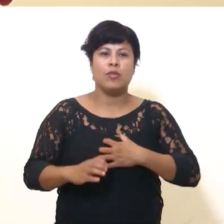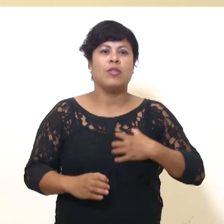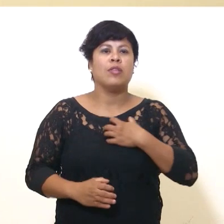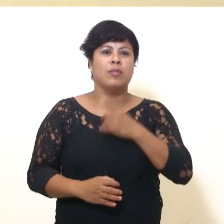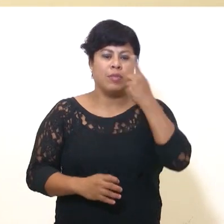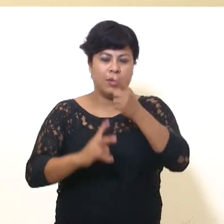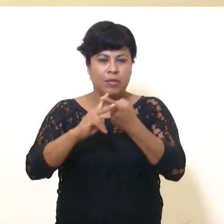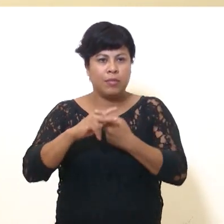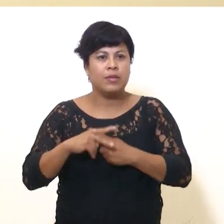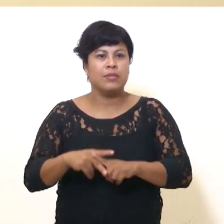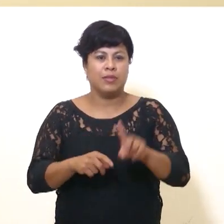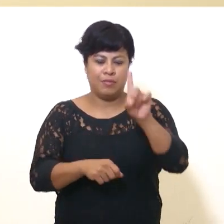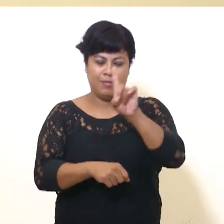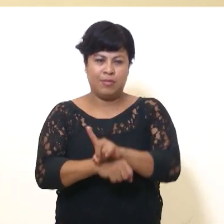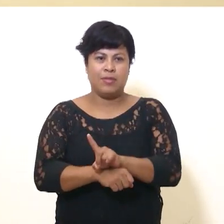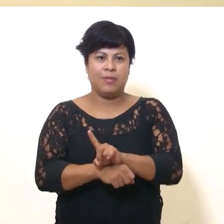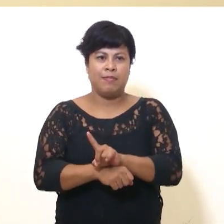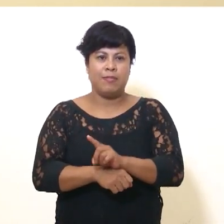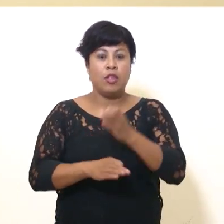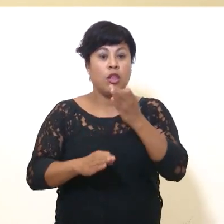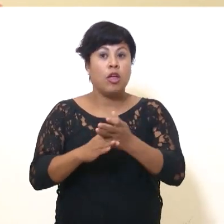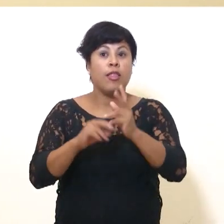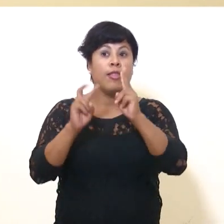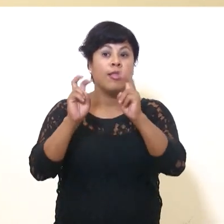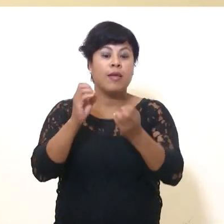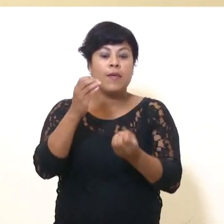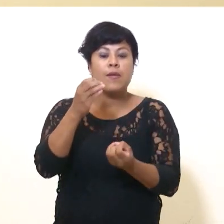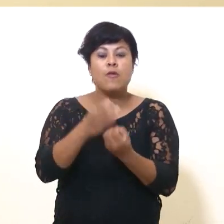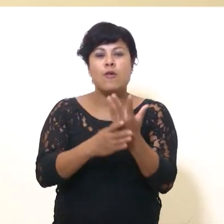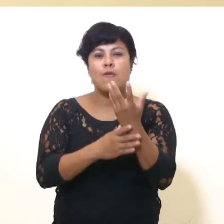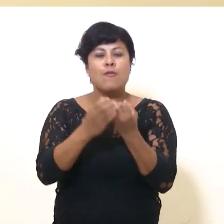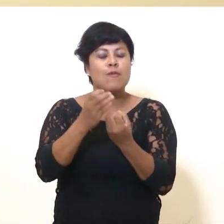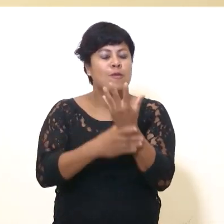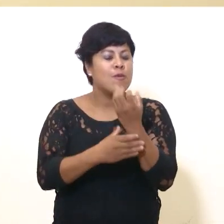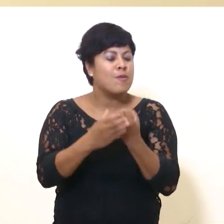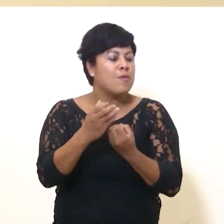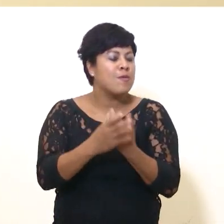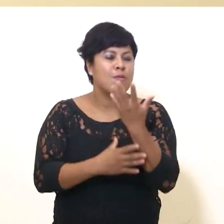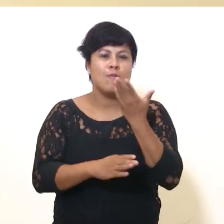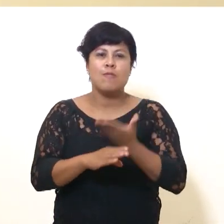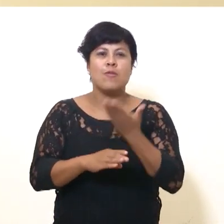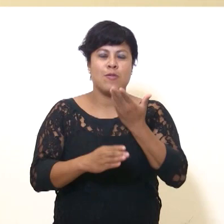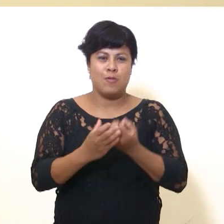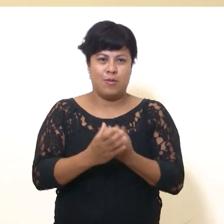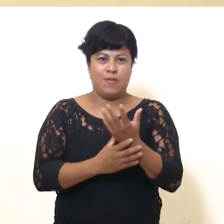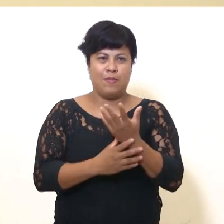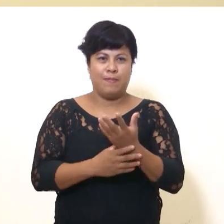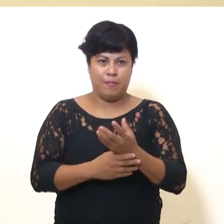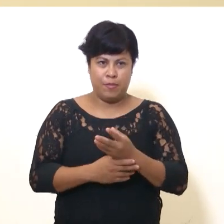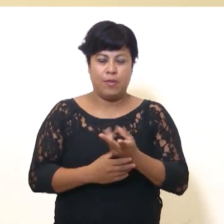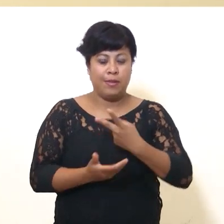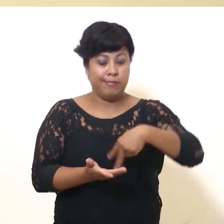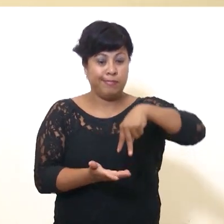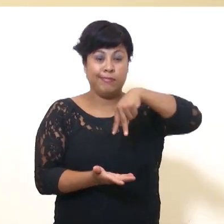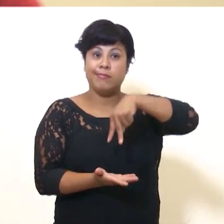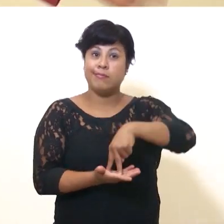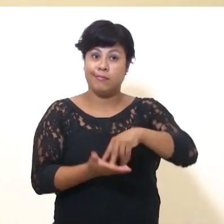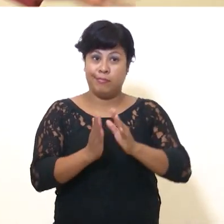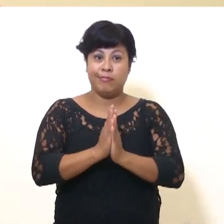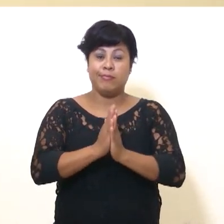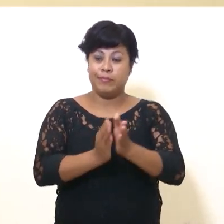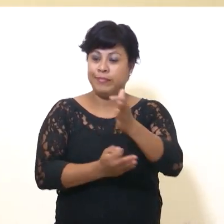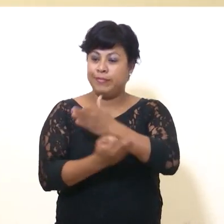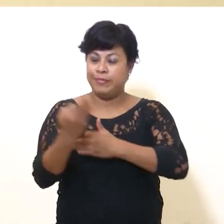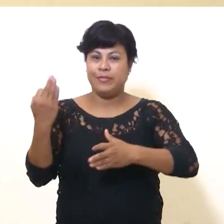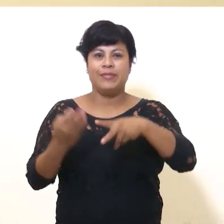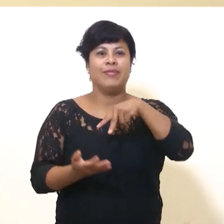despejemos y estemos muy animados para empezar este día, que vamos a ver un tema nuevecito, nuevecito, nuevecito. ¿Sale? Entonces